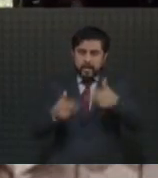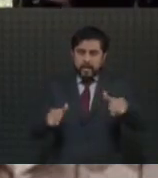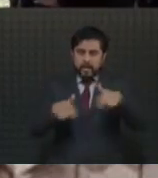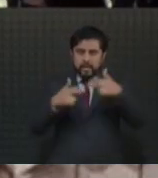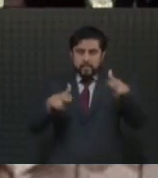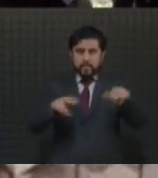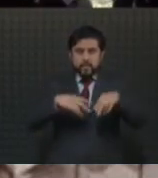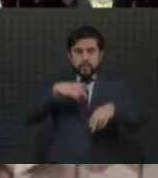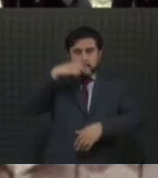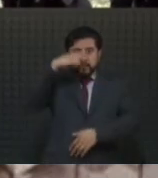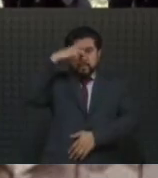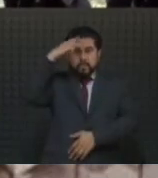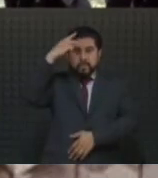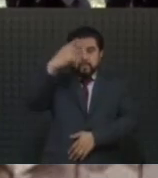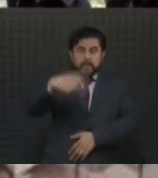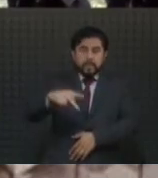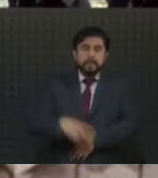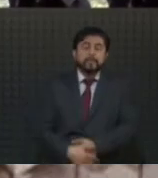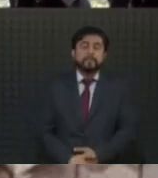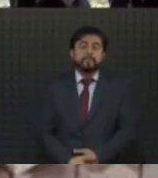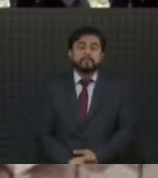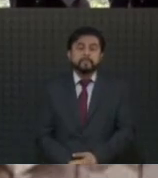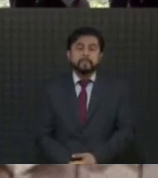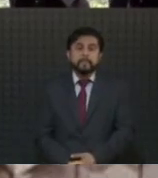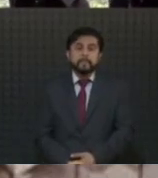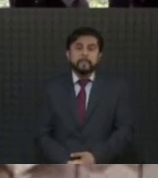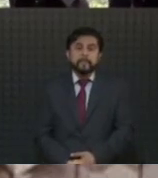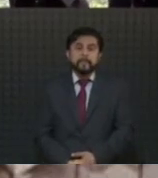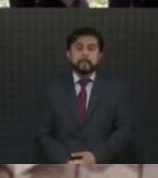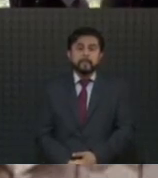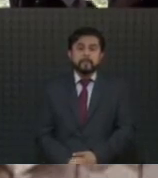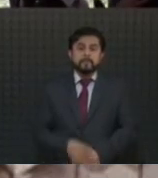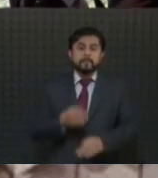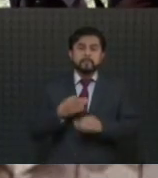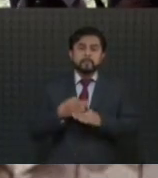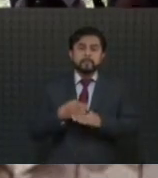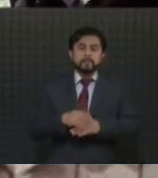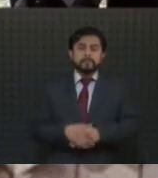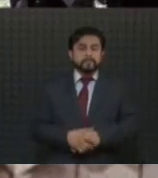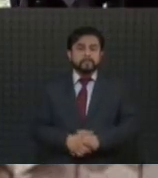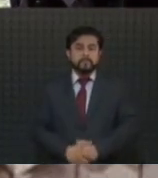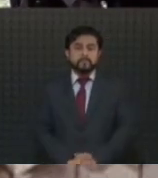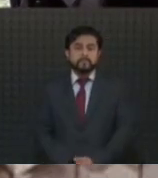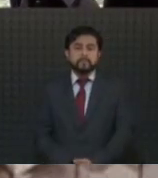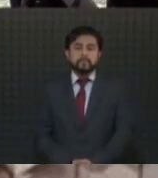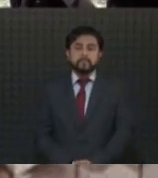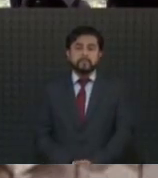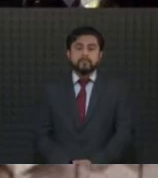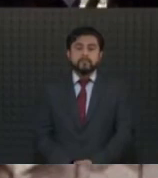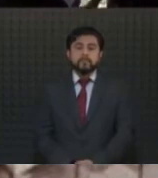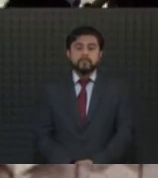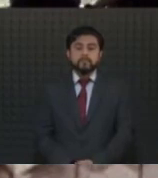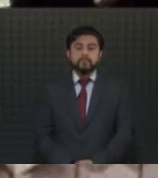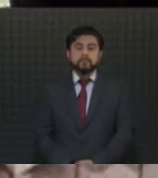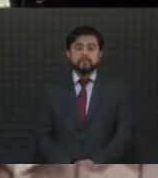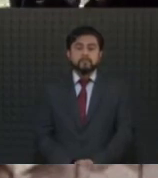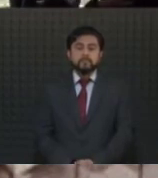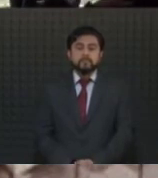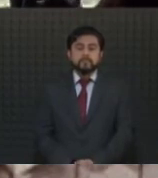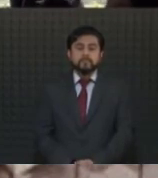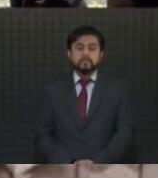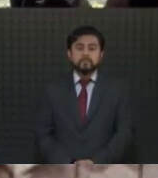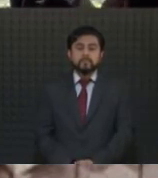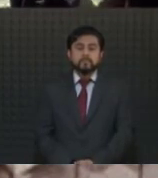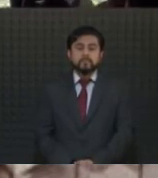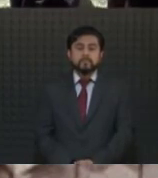o solicitarle, que ya lo hice con las señoritas, que mi terreno que tengo de 1.700 metros aquí en el sur de la ciudad, antes de